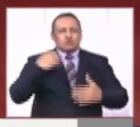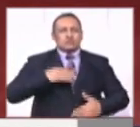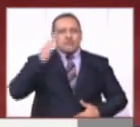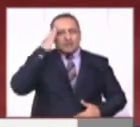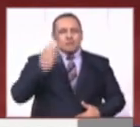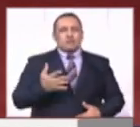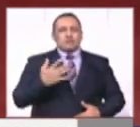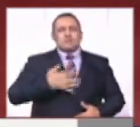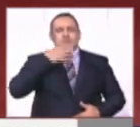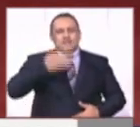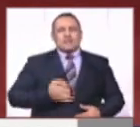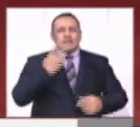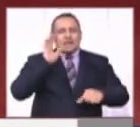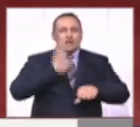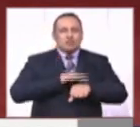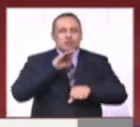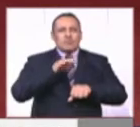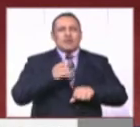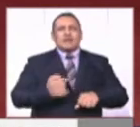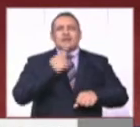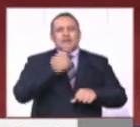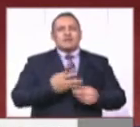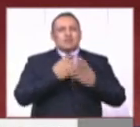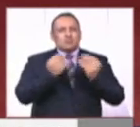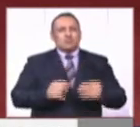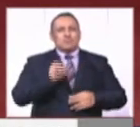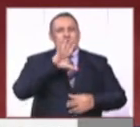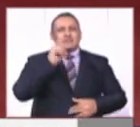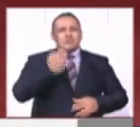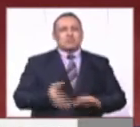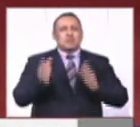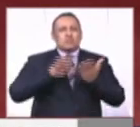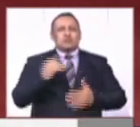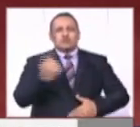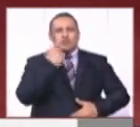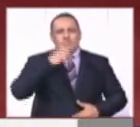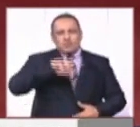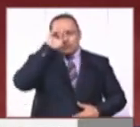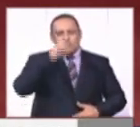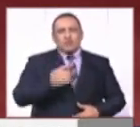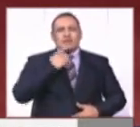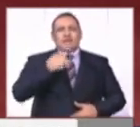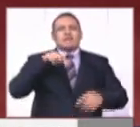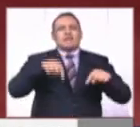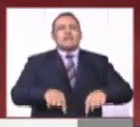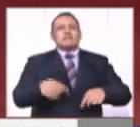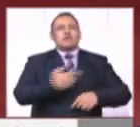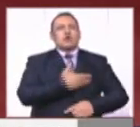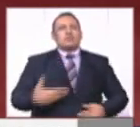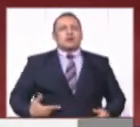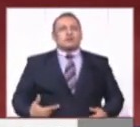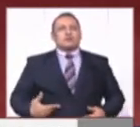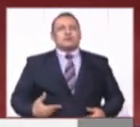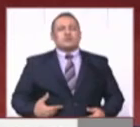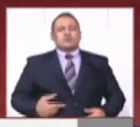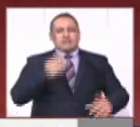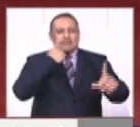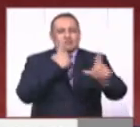bien que los responsables de las más de 50 muertes en nuestro país es este gobierno